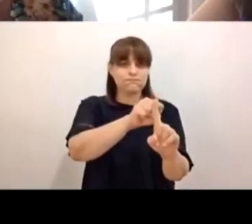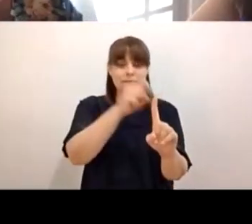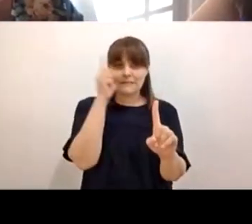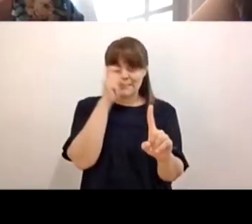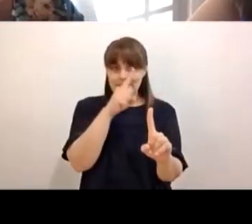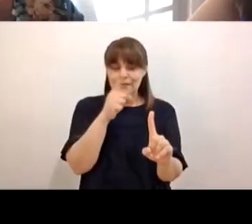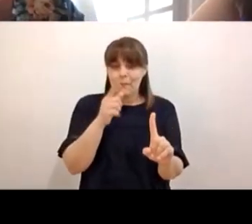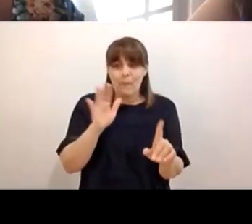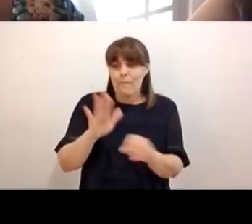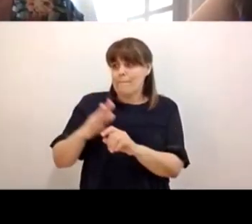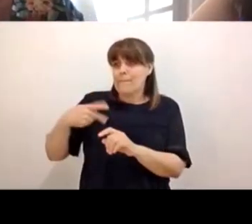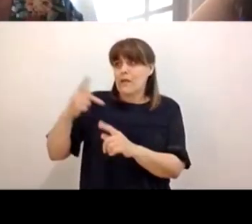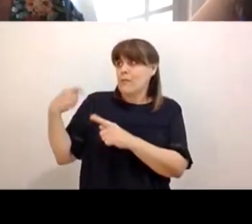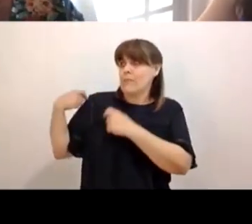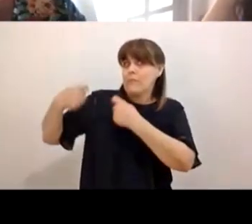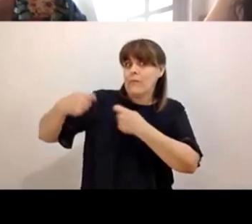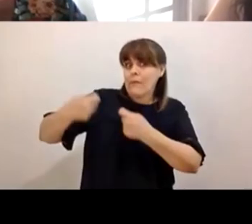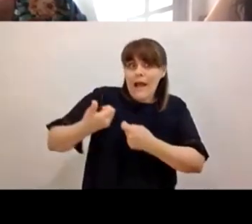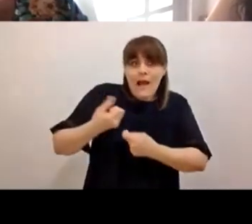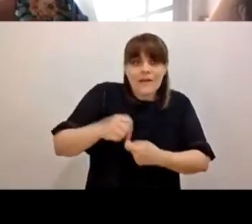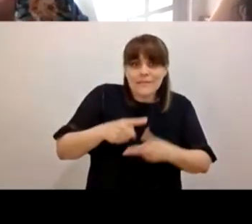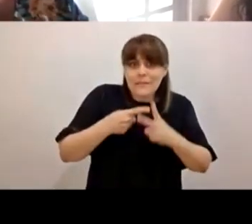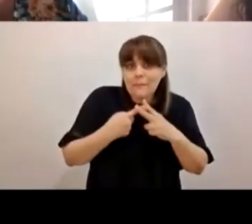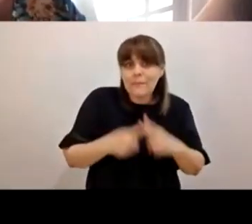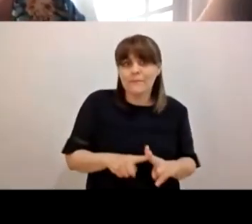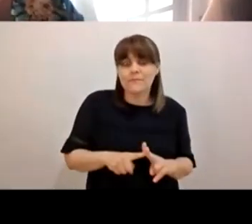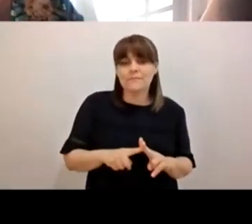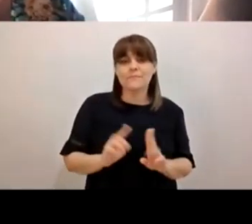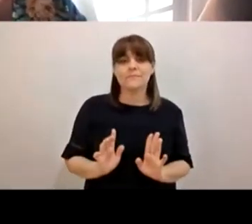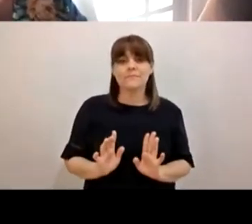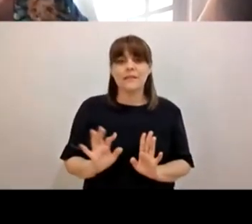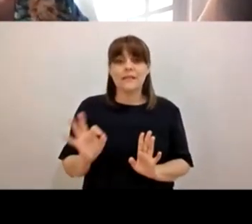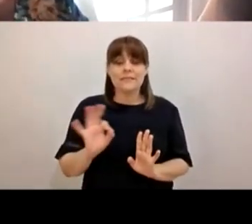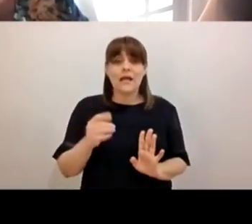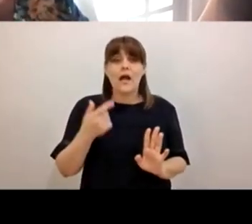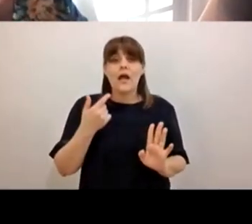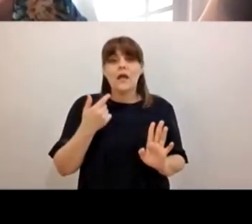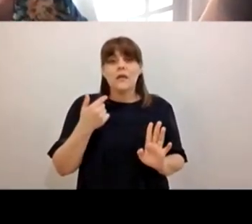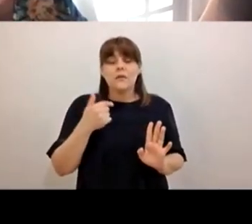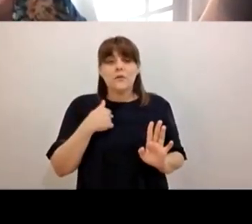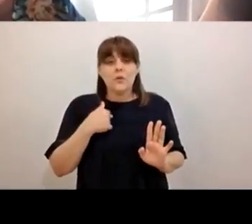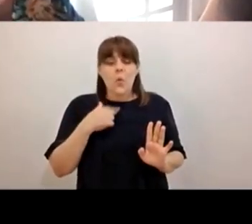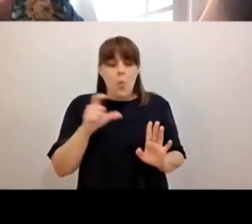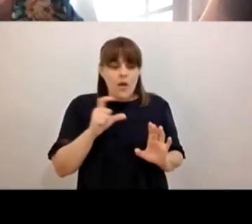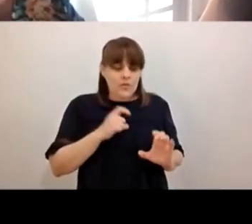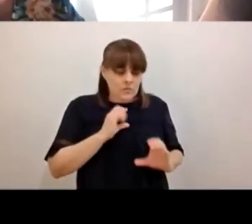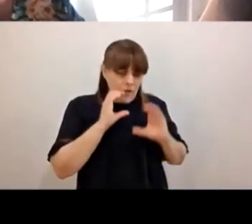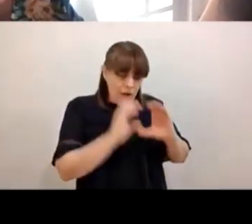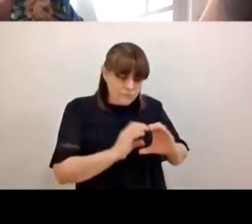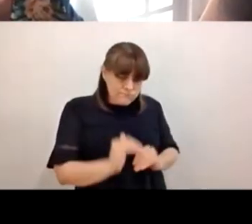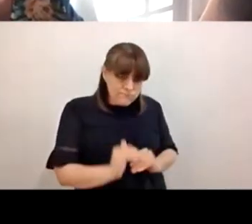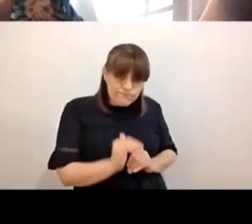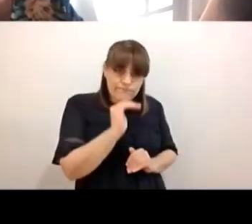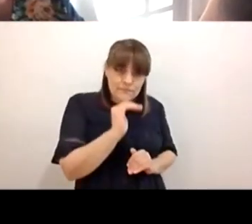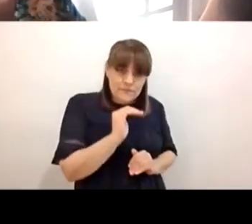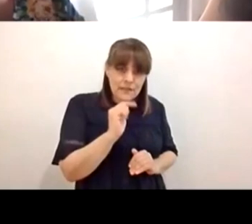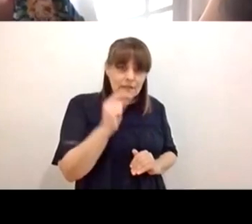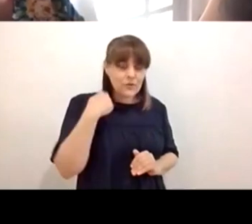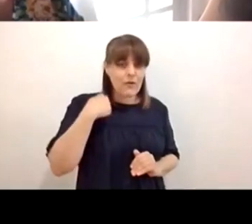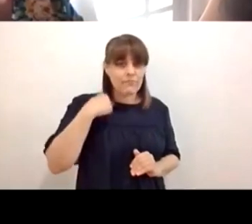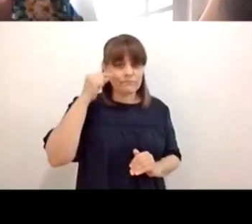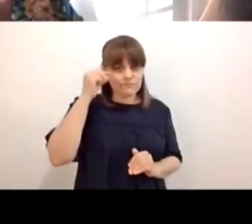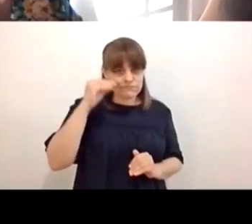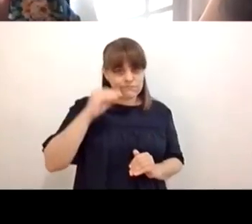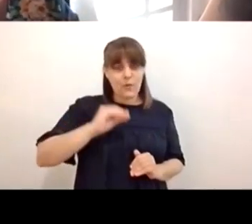¿no? y en el mejor de los casos uno saldrá de la crianza pues más maduro con más aprendizaje y con más recursos pero pues se